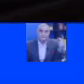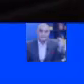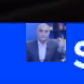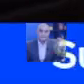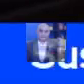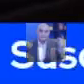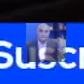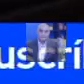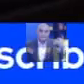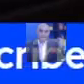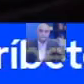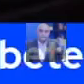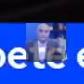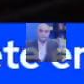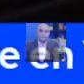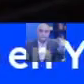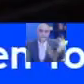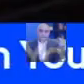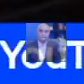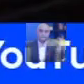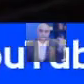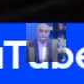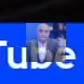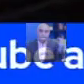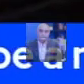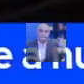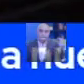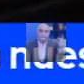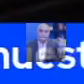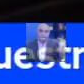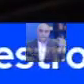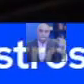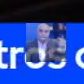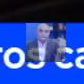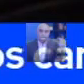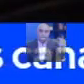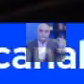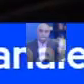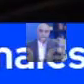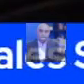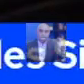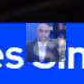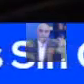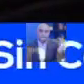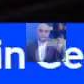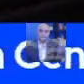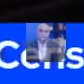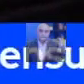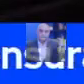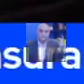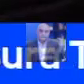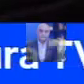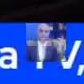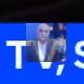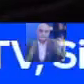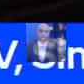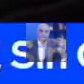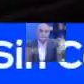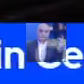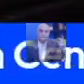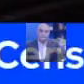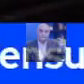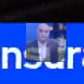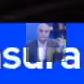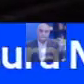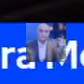que creo, por primera vez tenemos un presidente que toma decisiones que muchos se quedan con la cabeza rascándose. ¿Tendrá